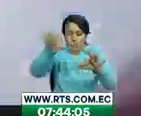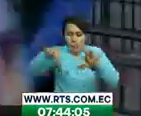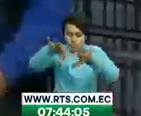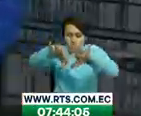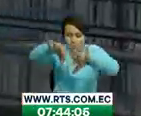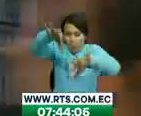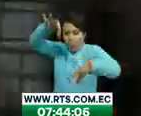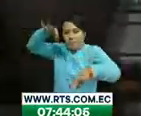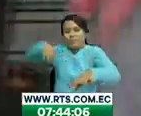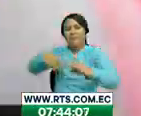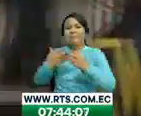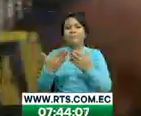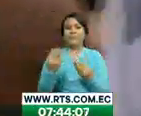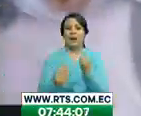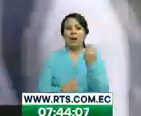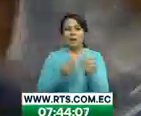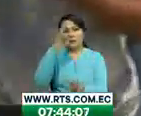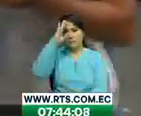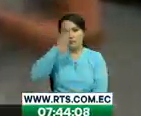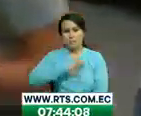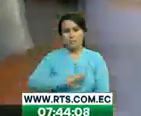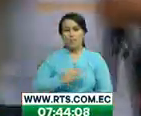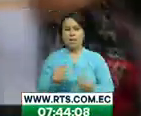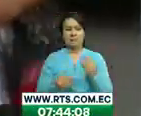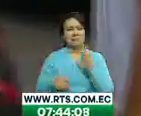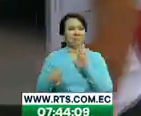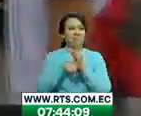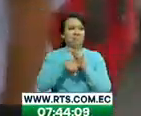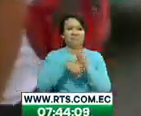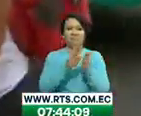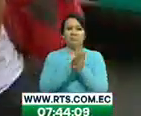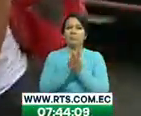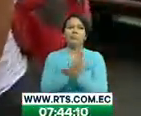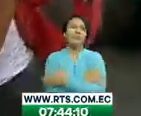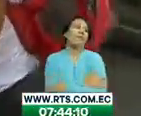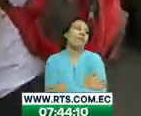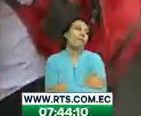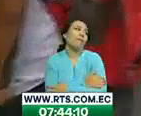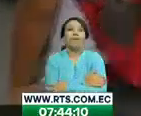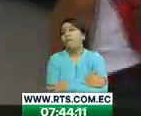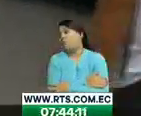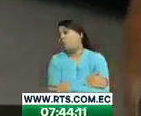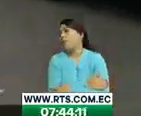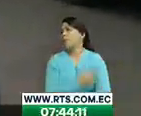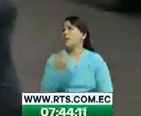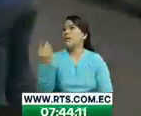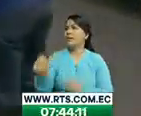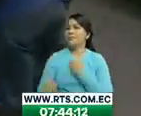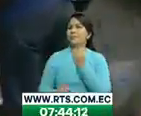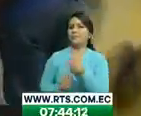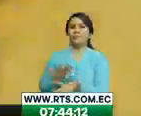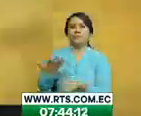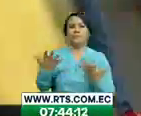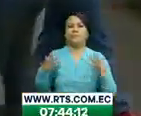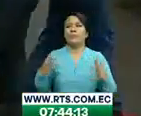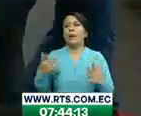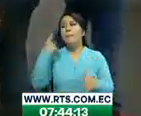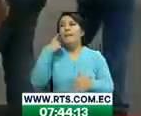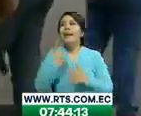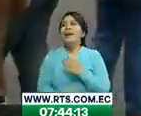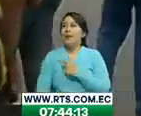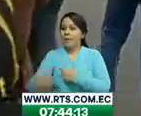las cosas. ¿Qué hace la policía para evitar esto? Negativo, los que están ahí están por gusto. Yo no sé qué hacen ahí los señores, ¿eh? ¿Ah? Pero por aquí no